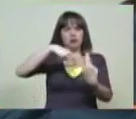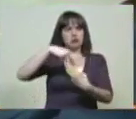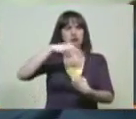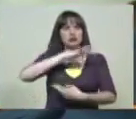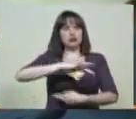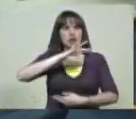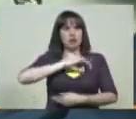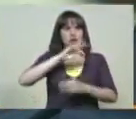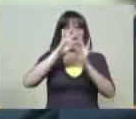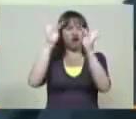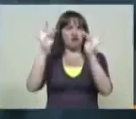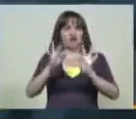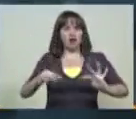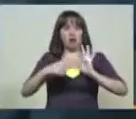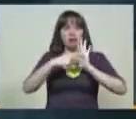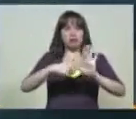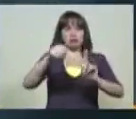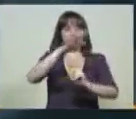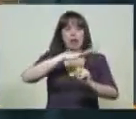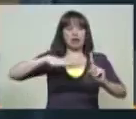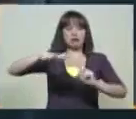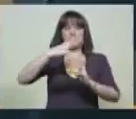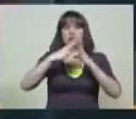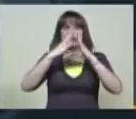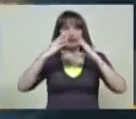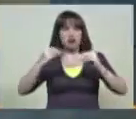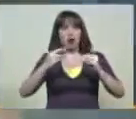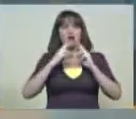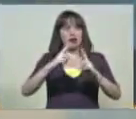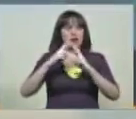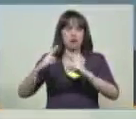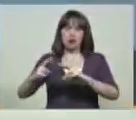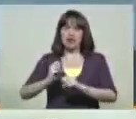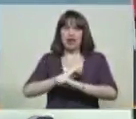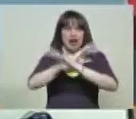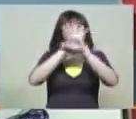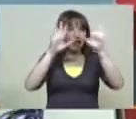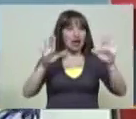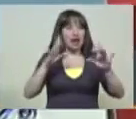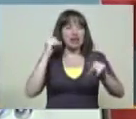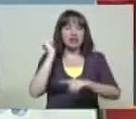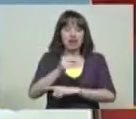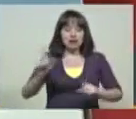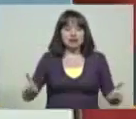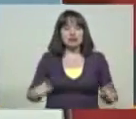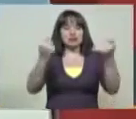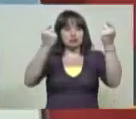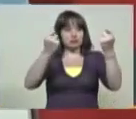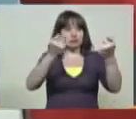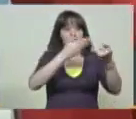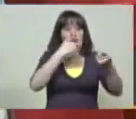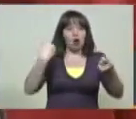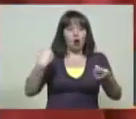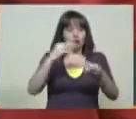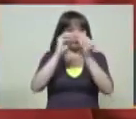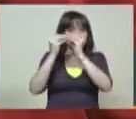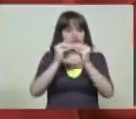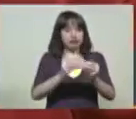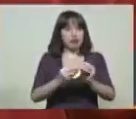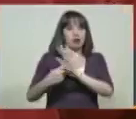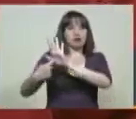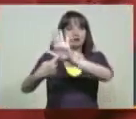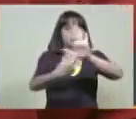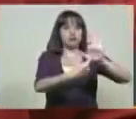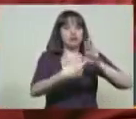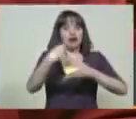endógeno autosustentables que están respuestas claves que debemos rescatar y ponerlas al frente de las